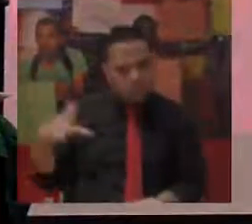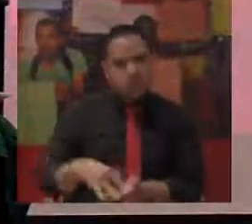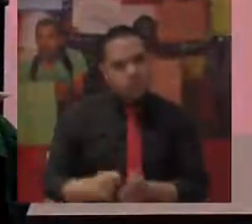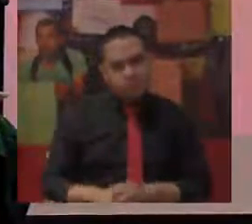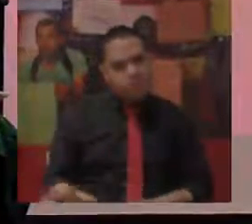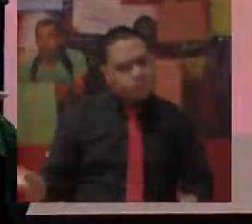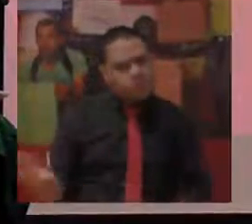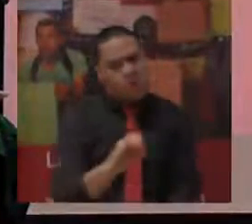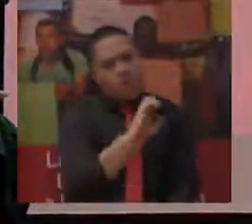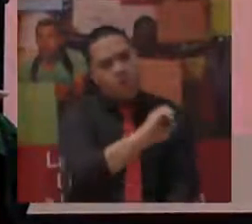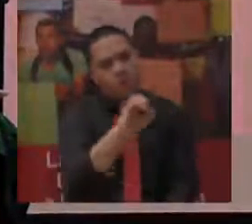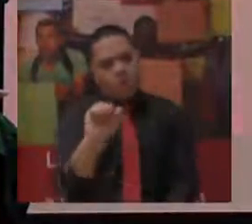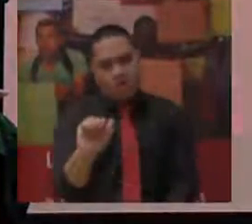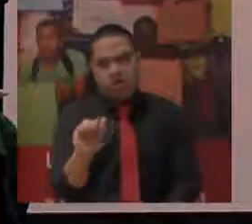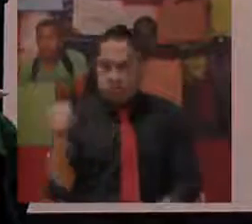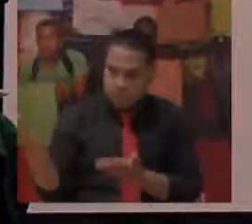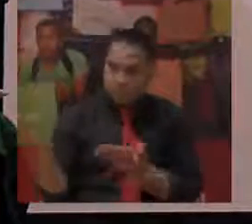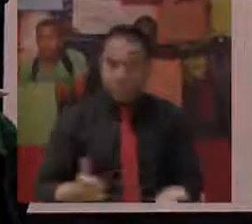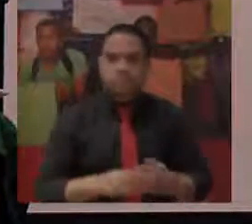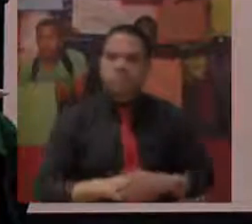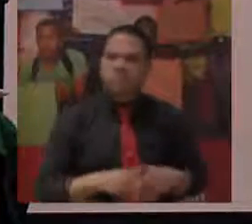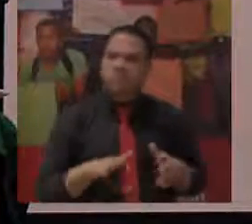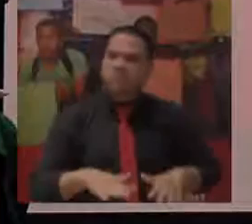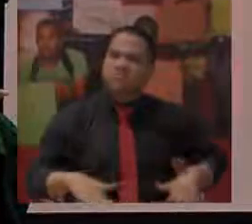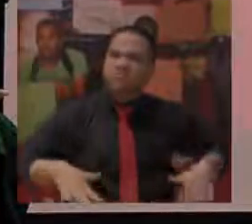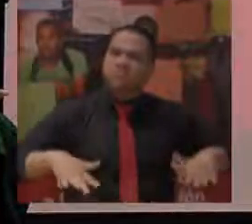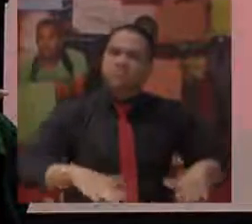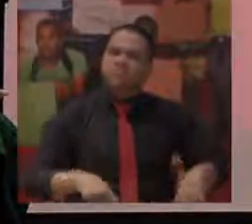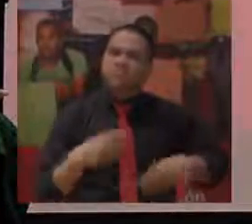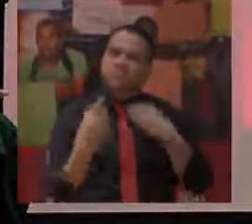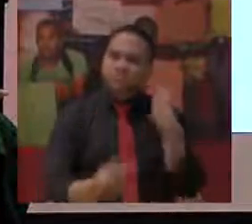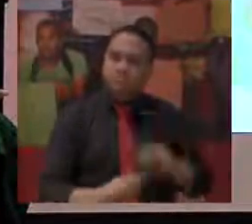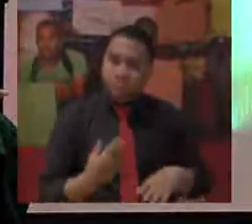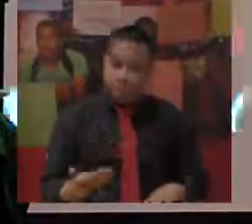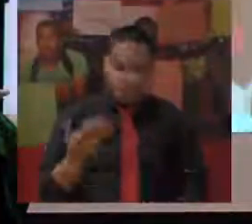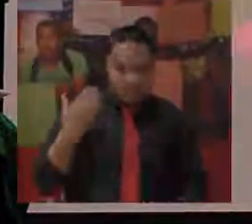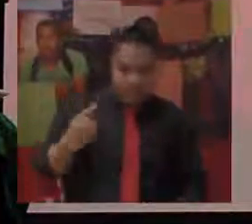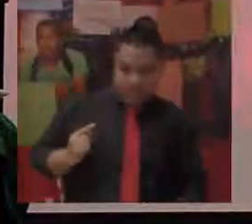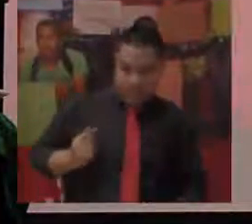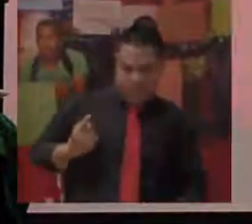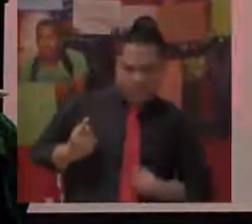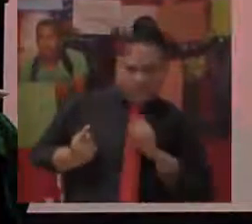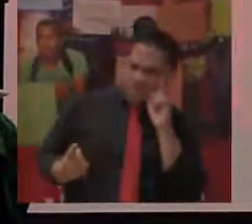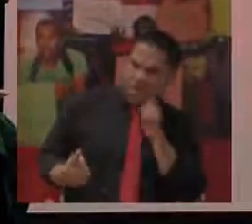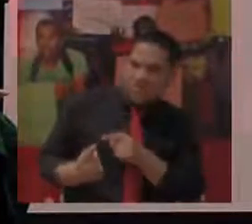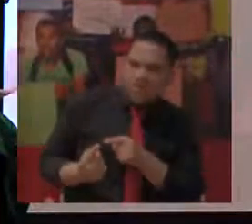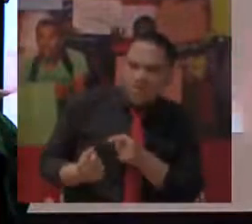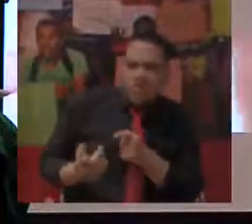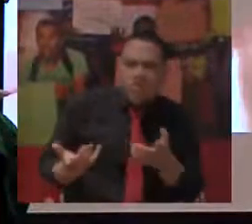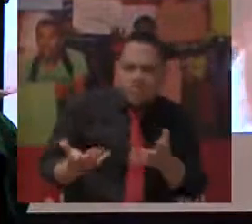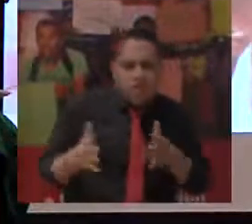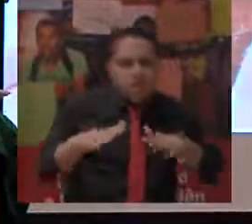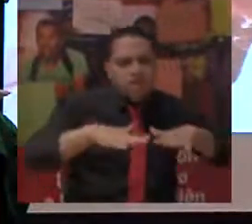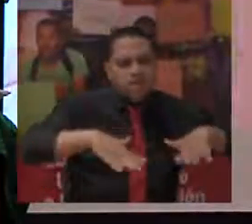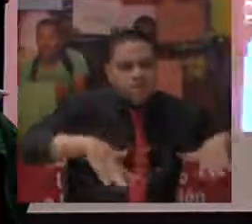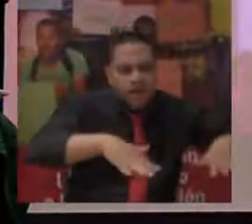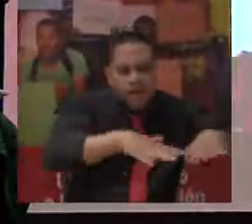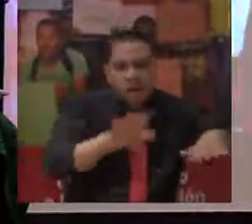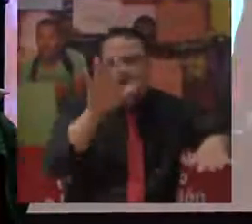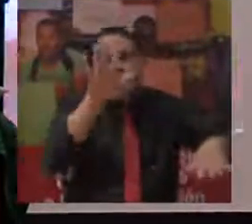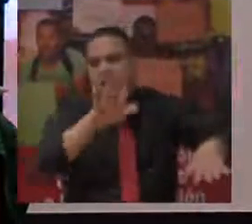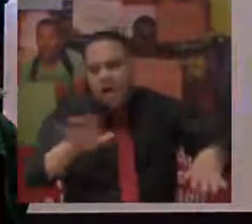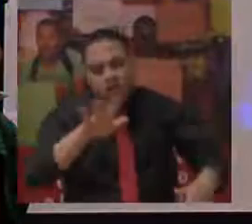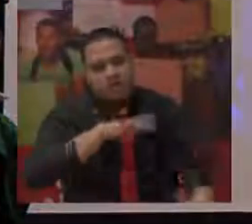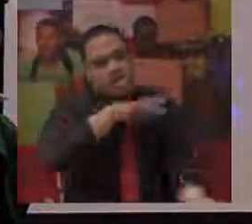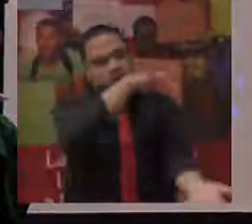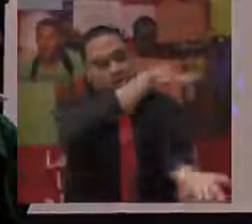todas, bienvenidos. Este es un espacio en donde quisimos primero hacer presencia en las regiones. A nosotros no nos